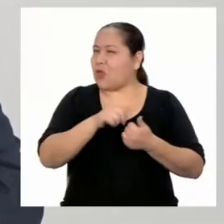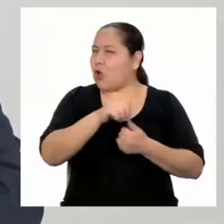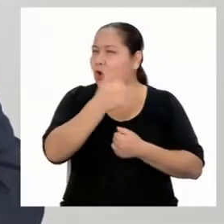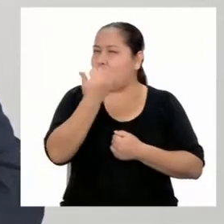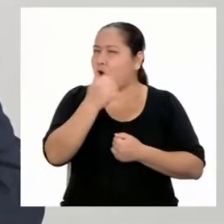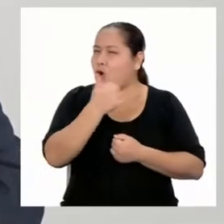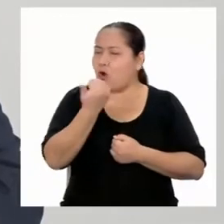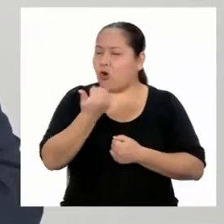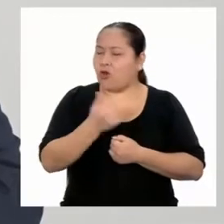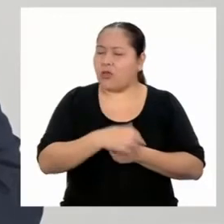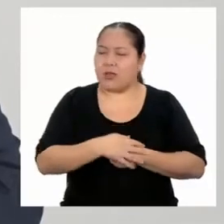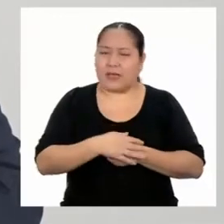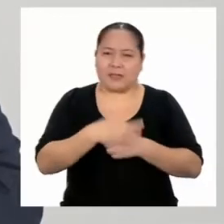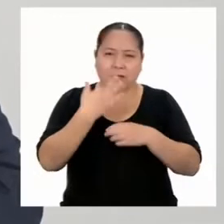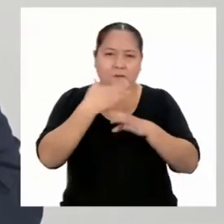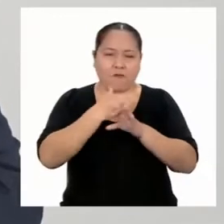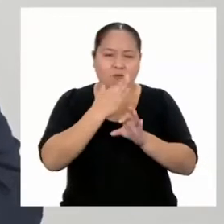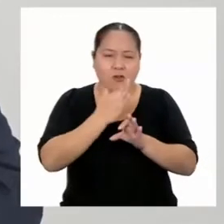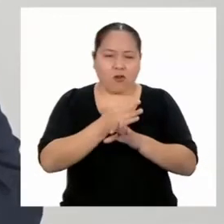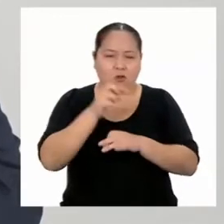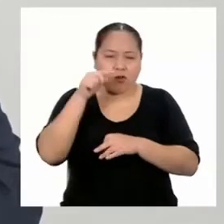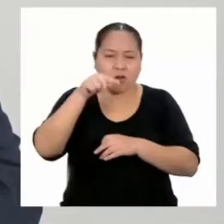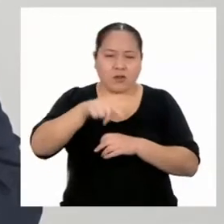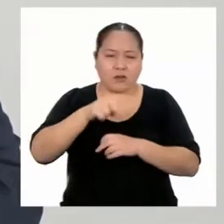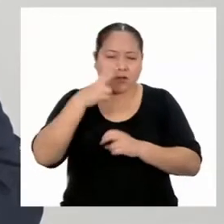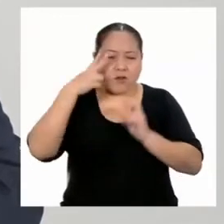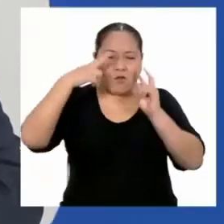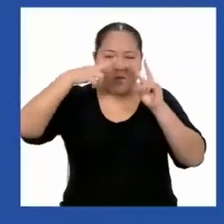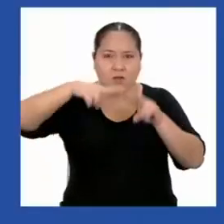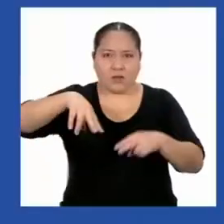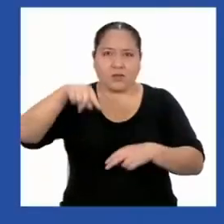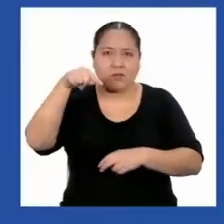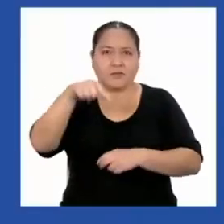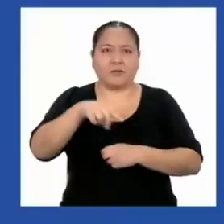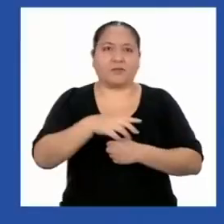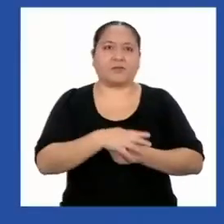geométricas puedes reconocer en la imagen del terreno?